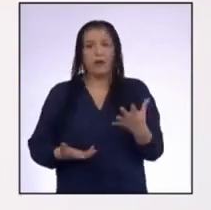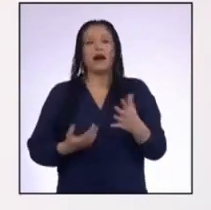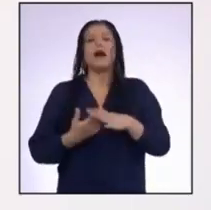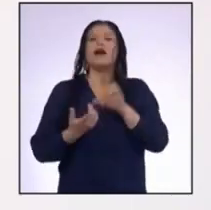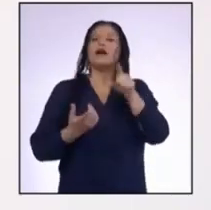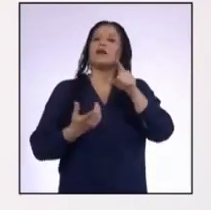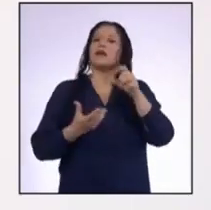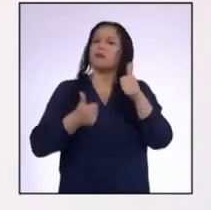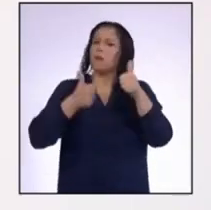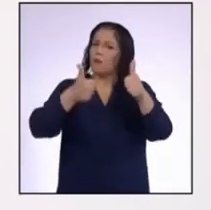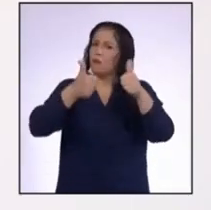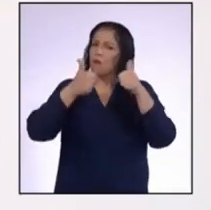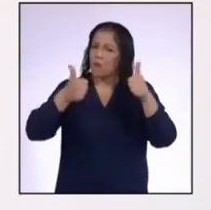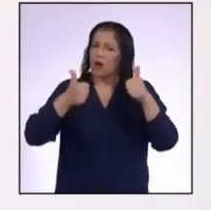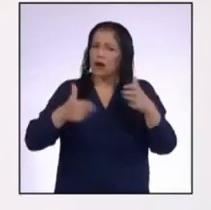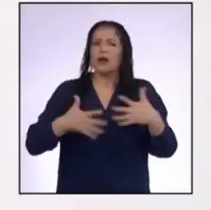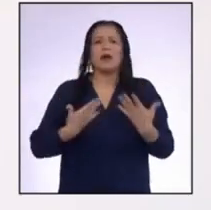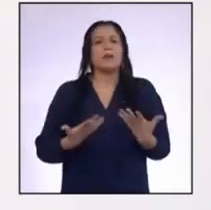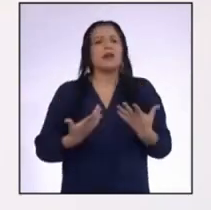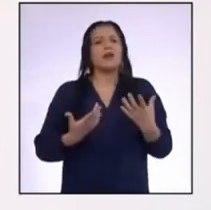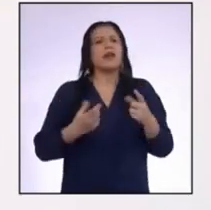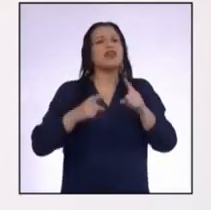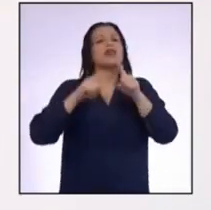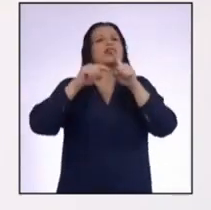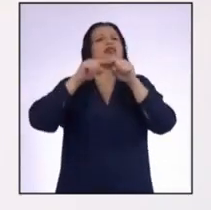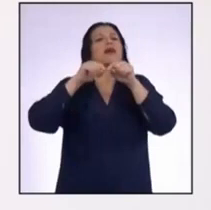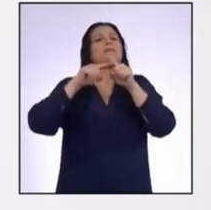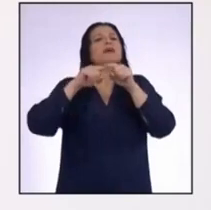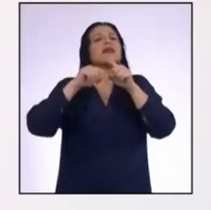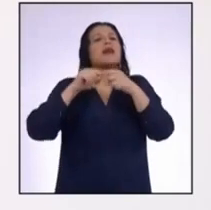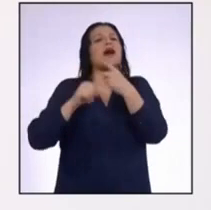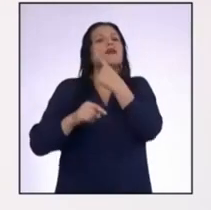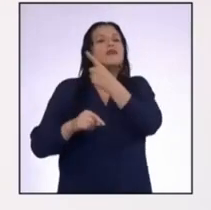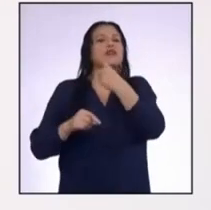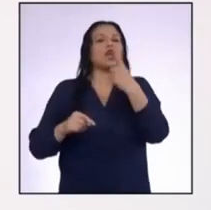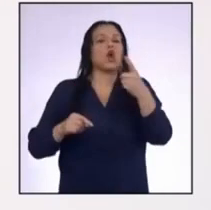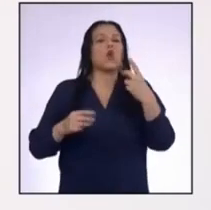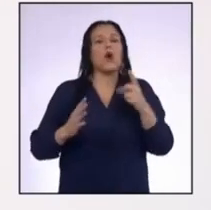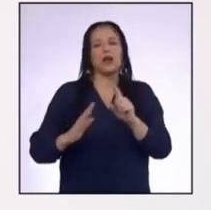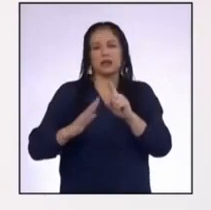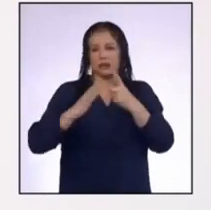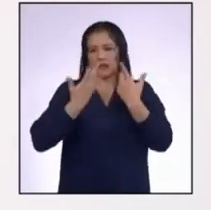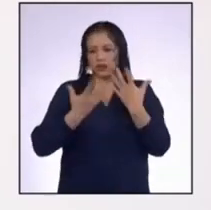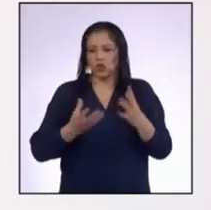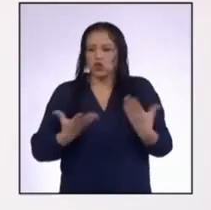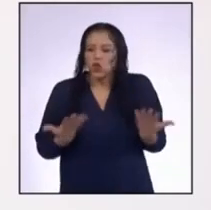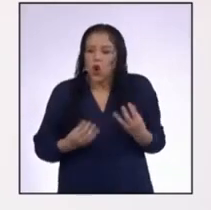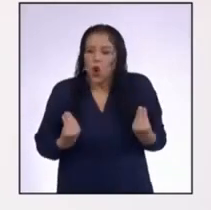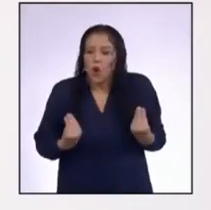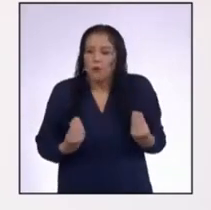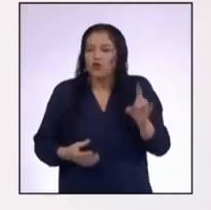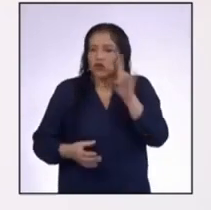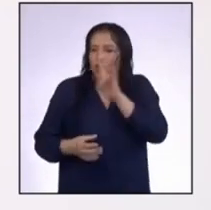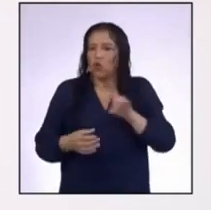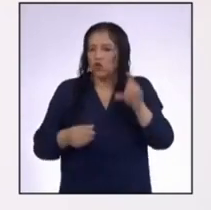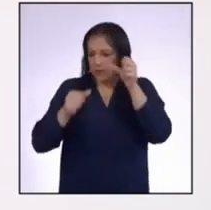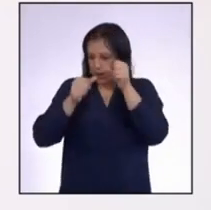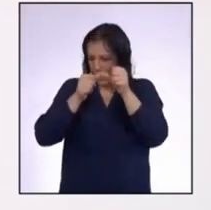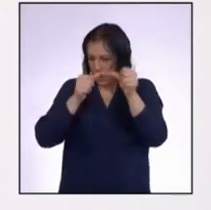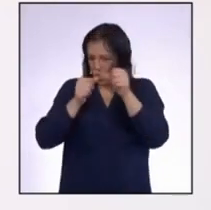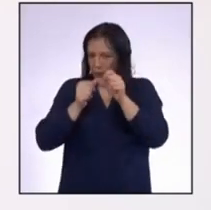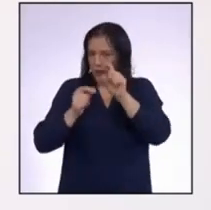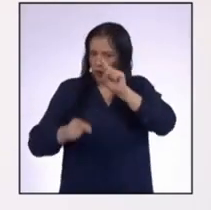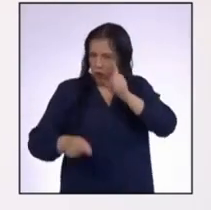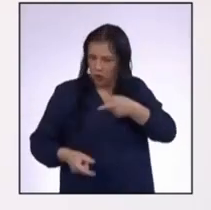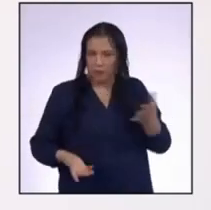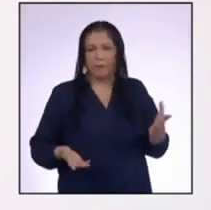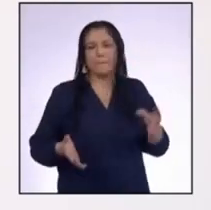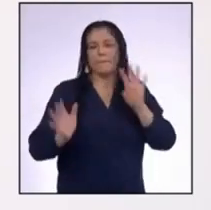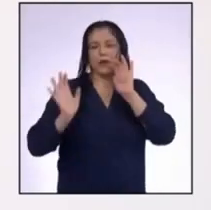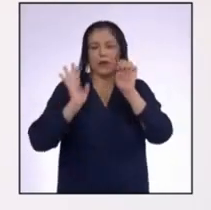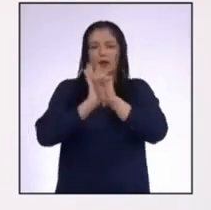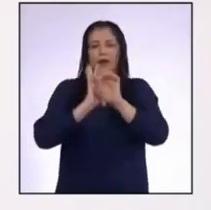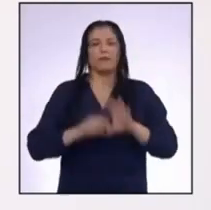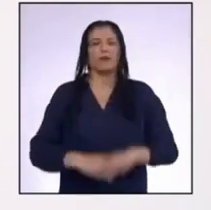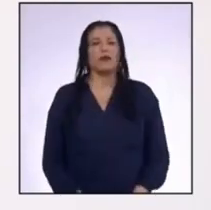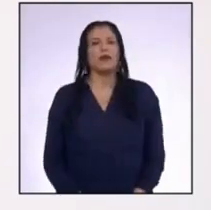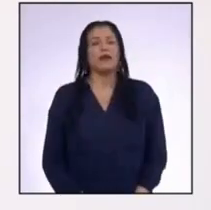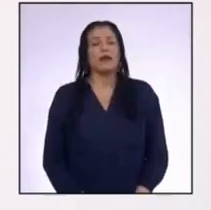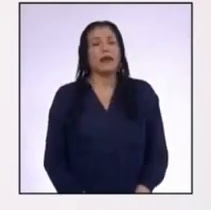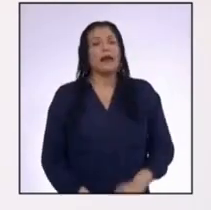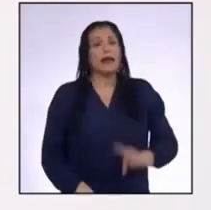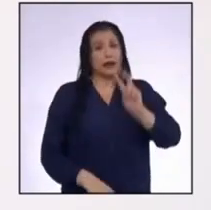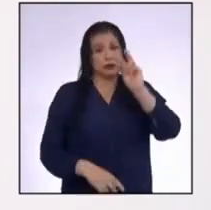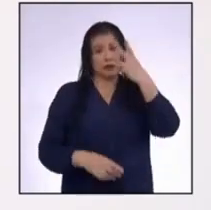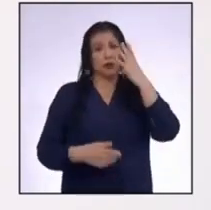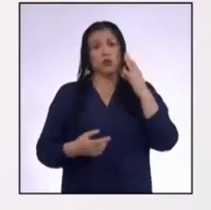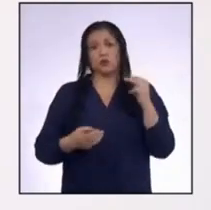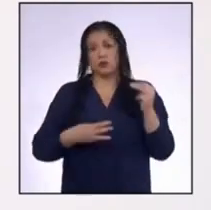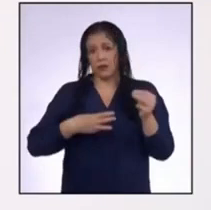embargo, su pertinencia y adecuación dependerá de la situación donde se esté usando el número decimal. Por ejemplo, la segunda